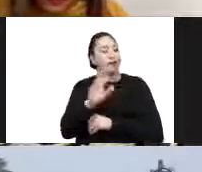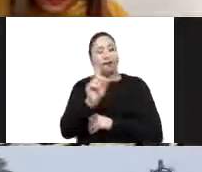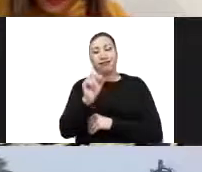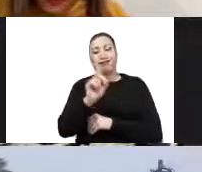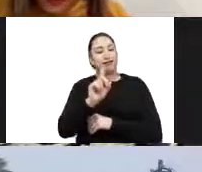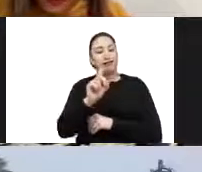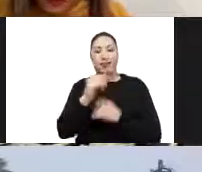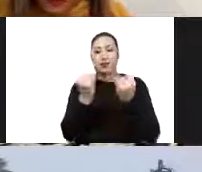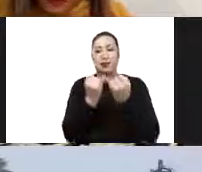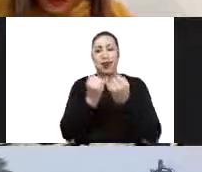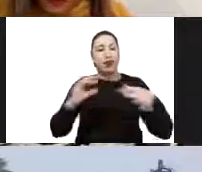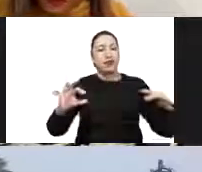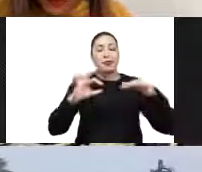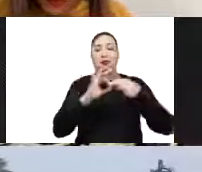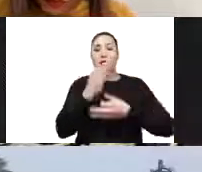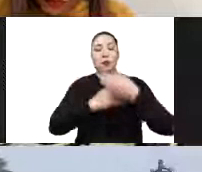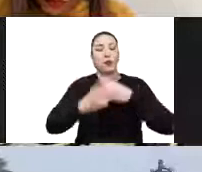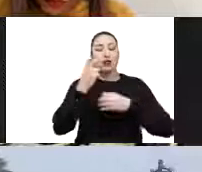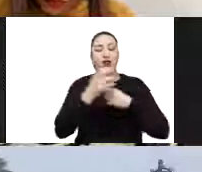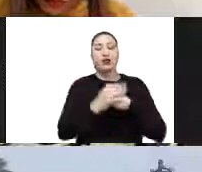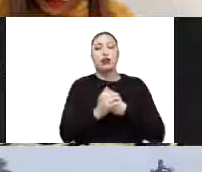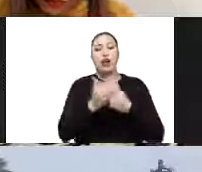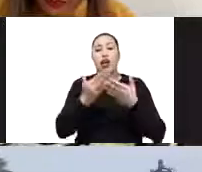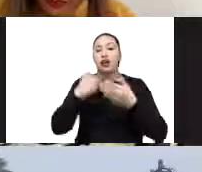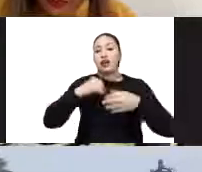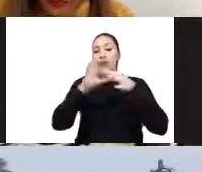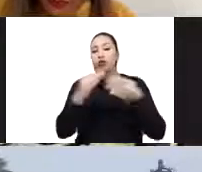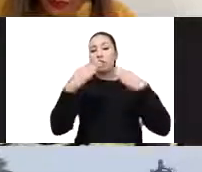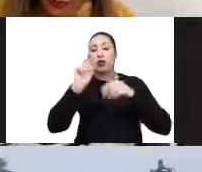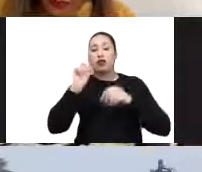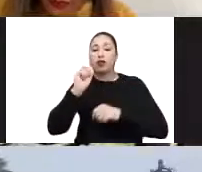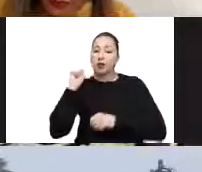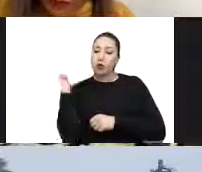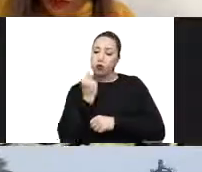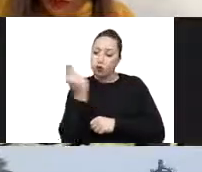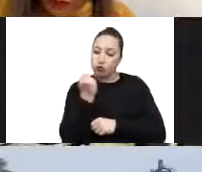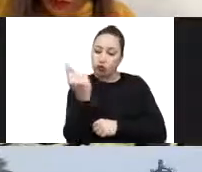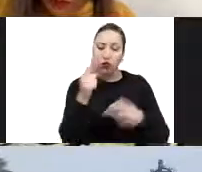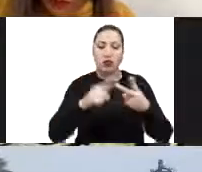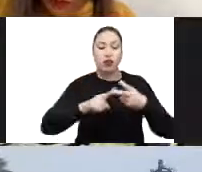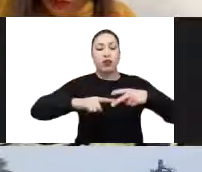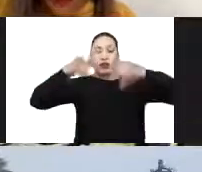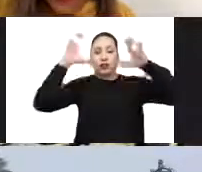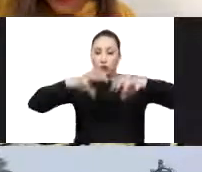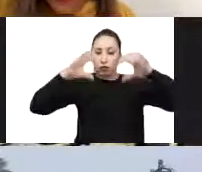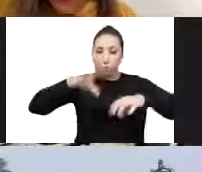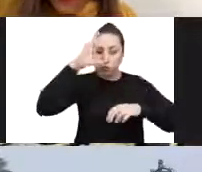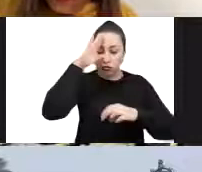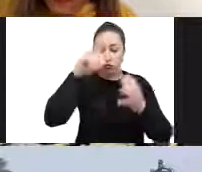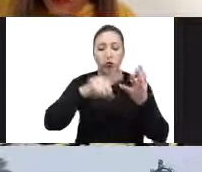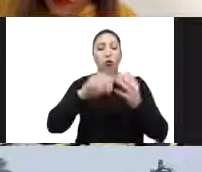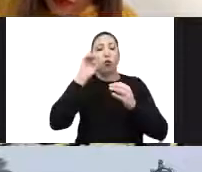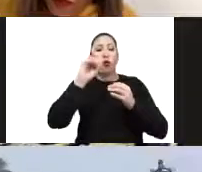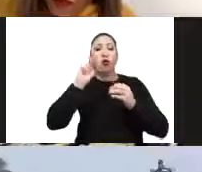cambio climático. Ya hablamos de tormentas, huracanes, periodos de sequía. Por ejemplo, en